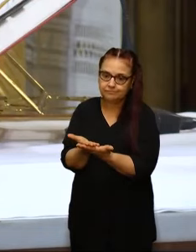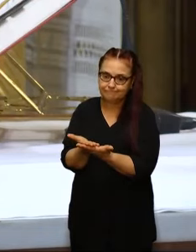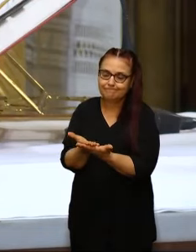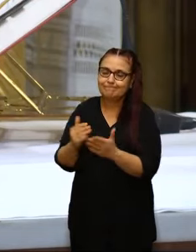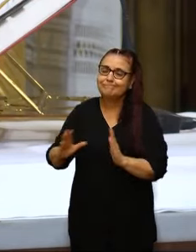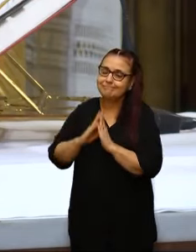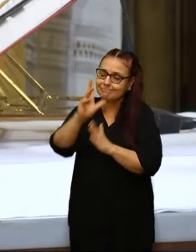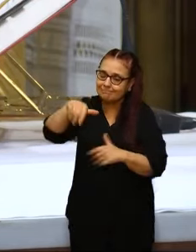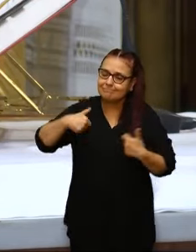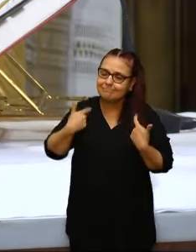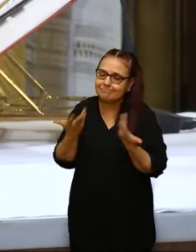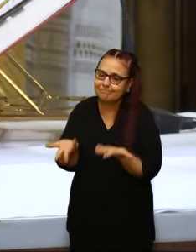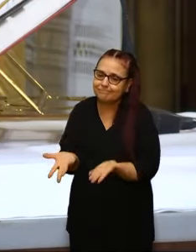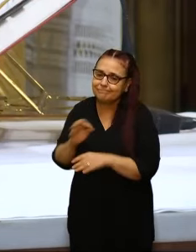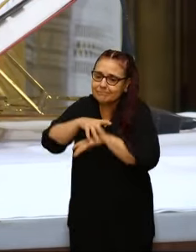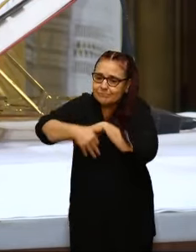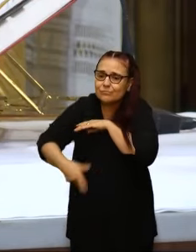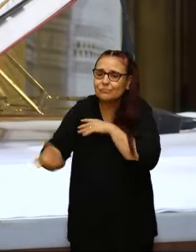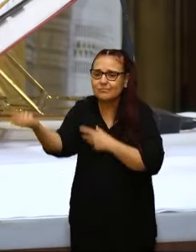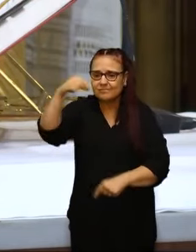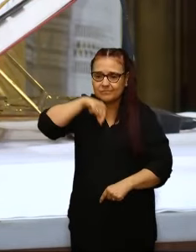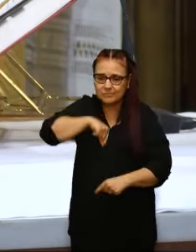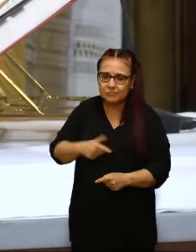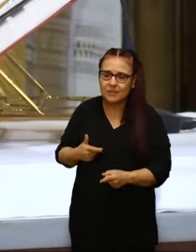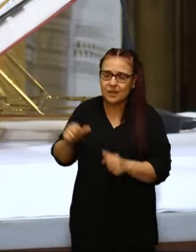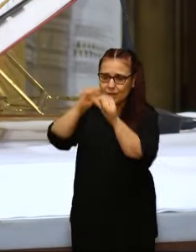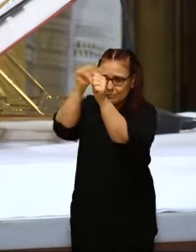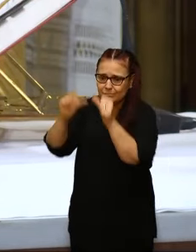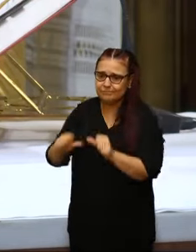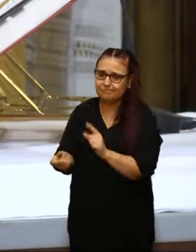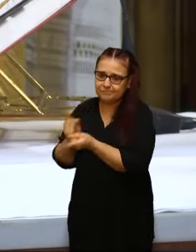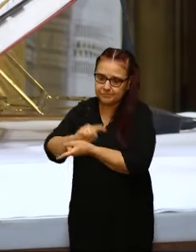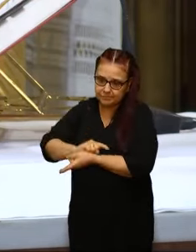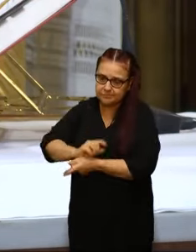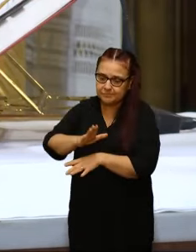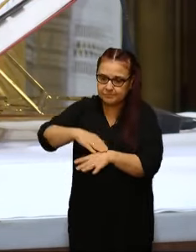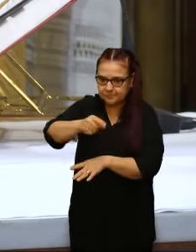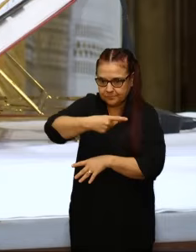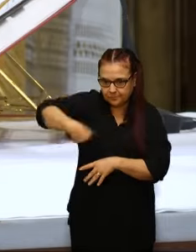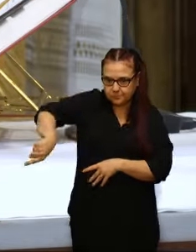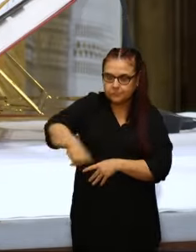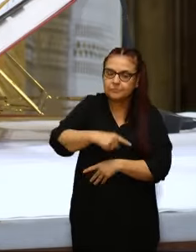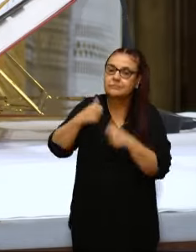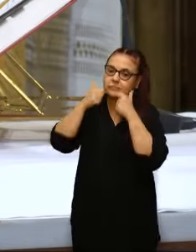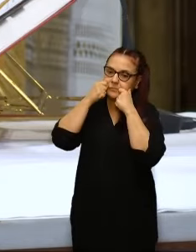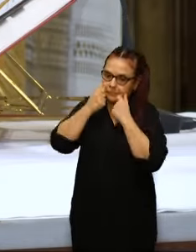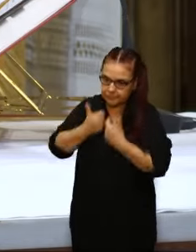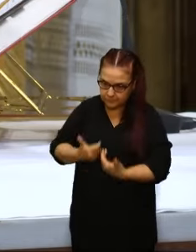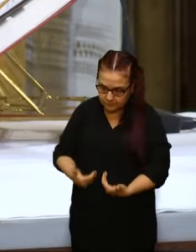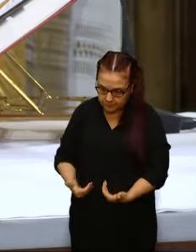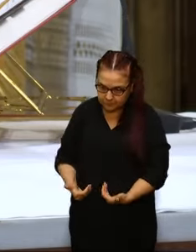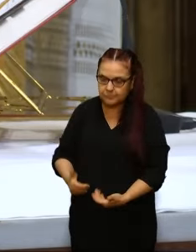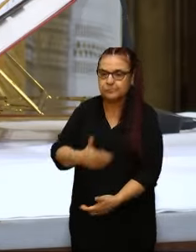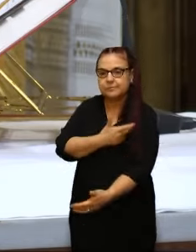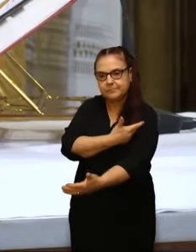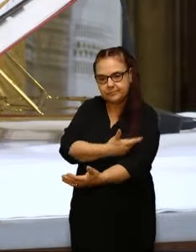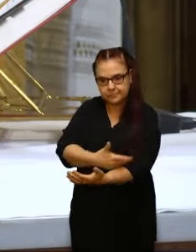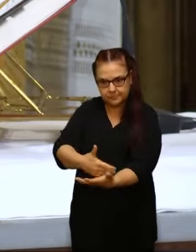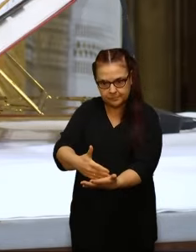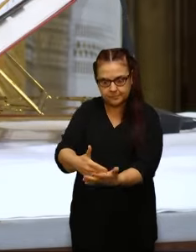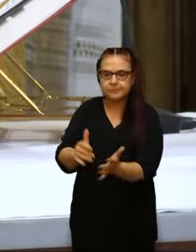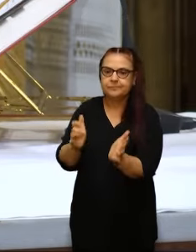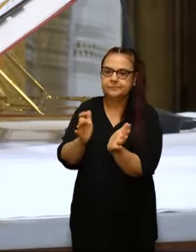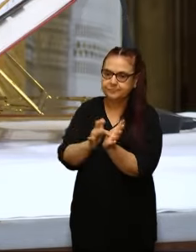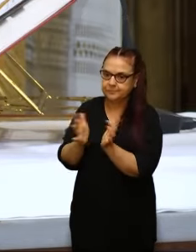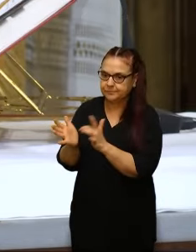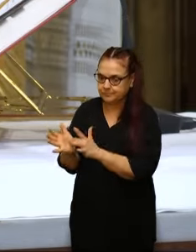que santifiques estos dones con la efusión de tu Espíritu, de manera que se conviertan para nosotros en el cuerpo